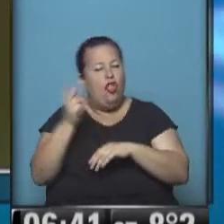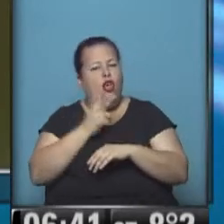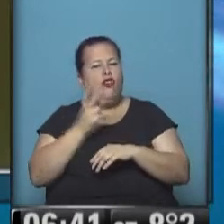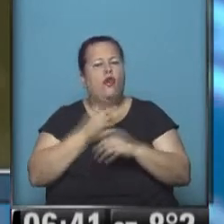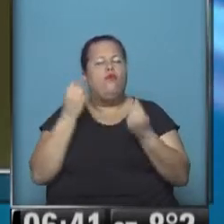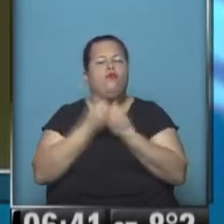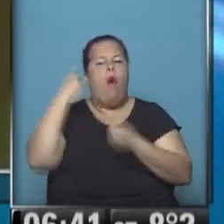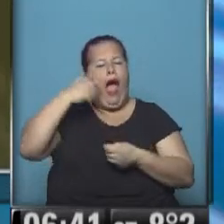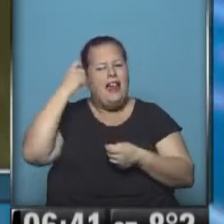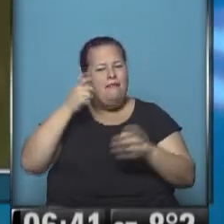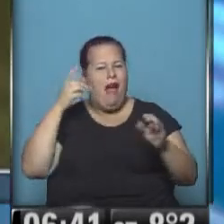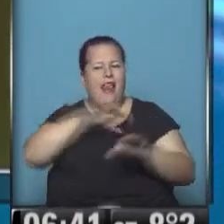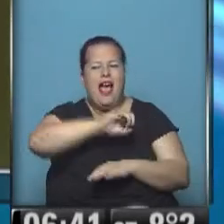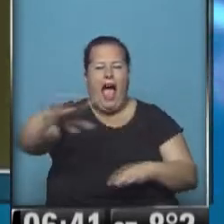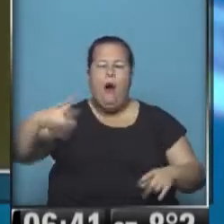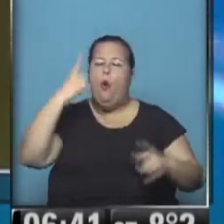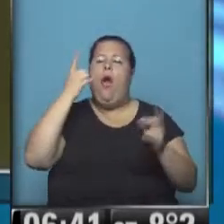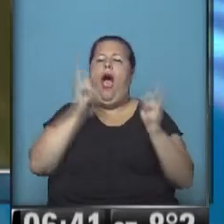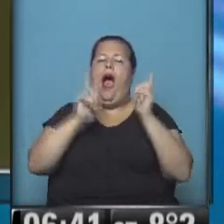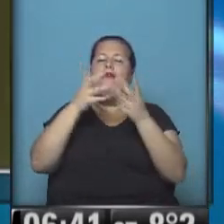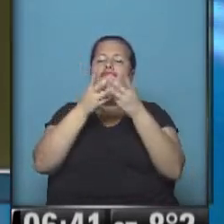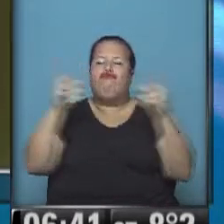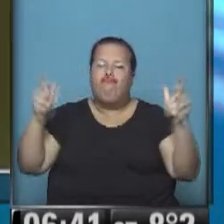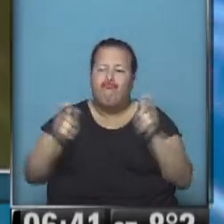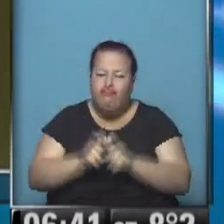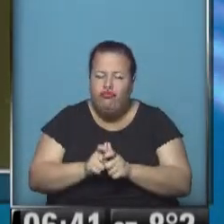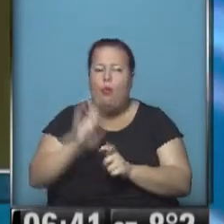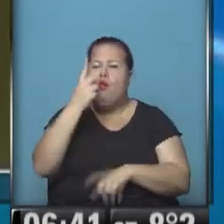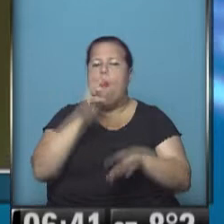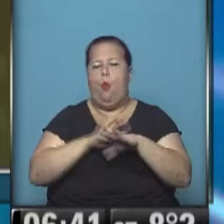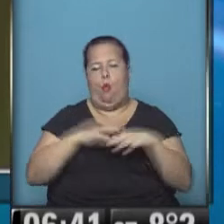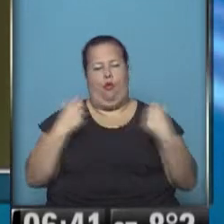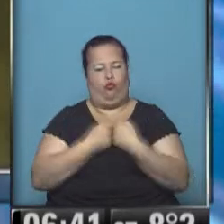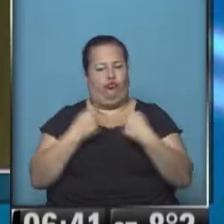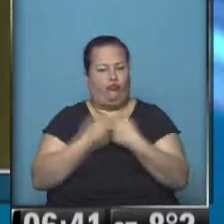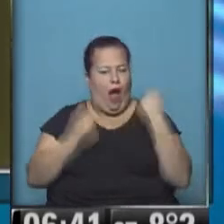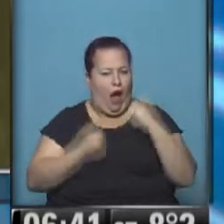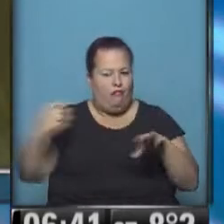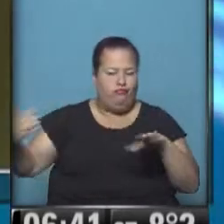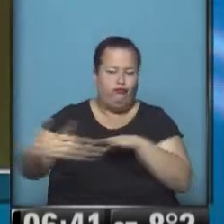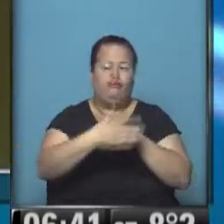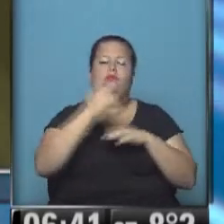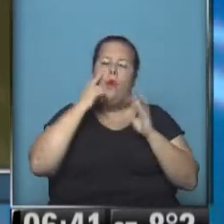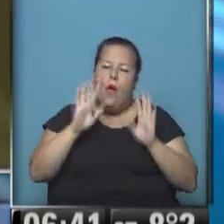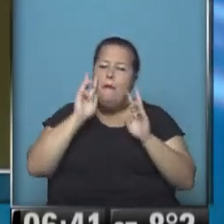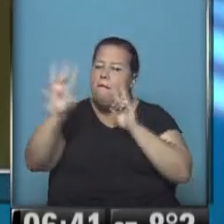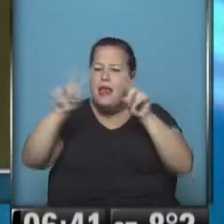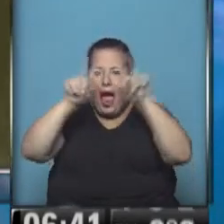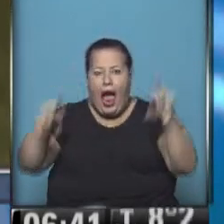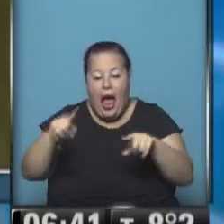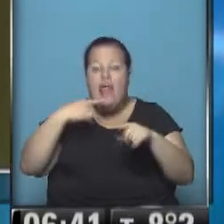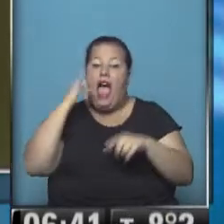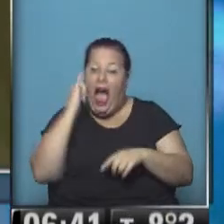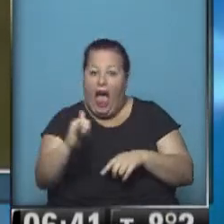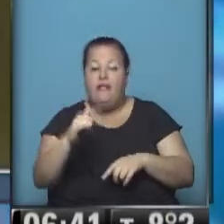mucha fauna escribe este algún adaptable mente en vía de extinción es que mueren atropellados por veis hay que respetar la cartelería del lugar que